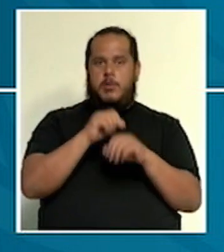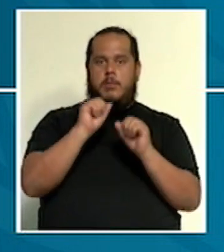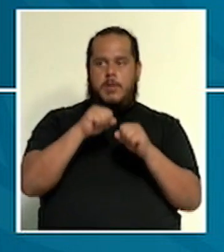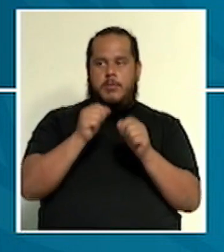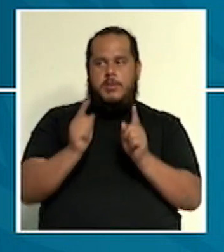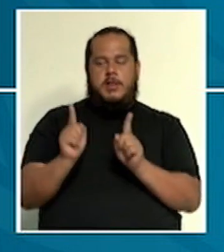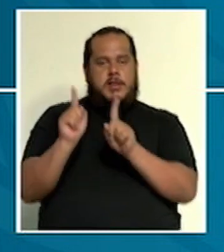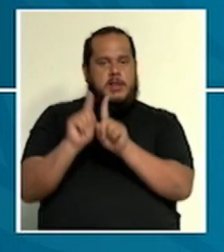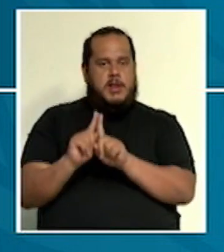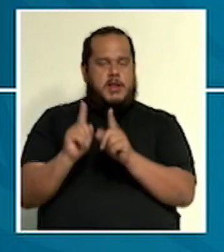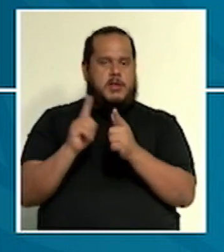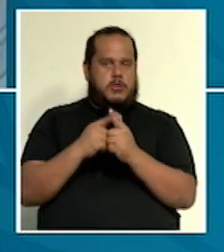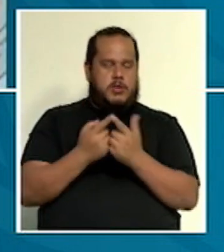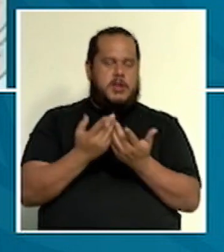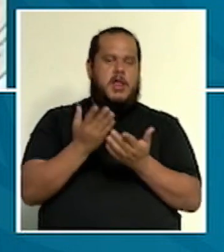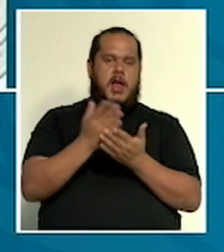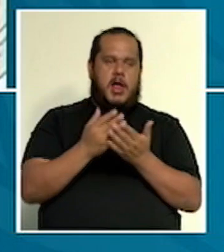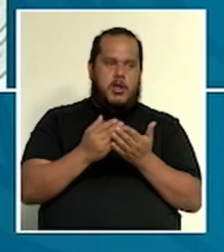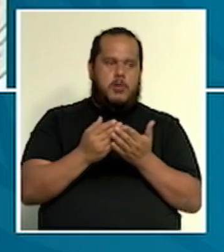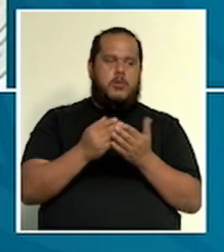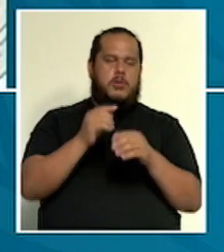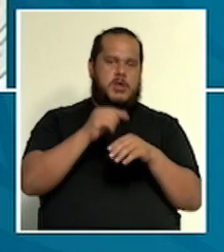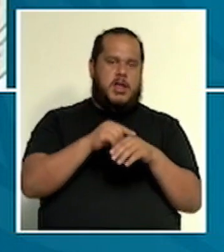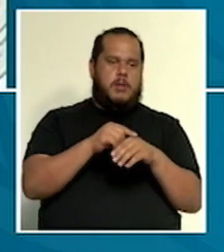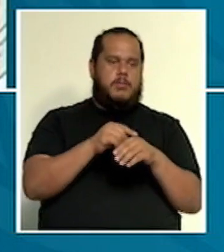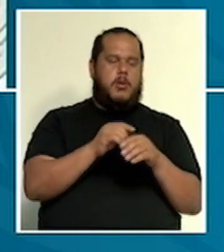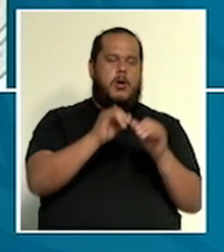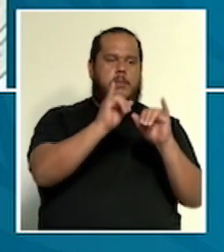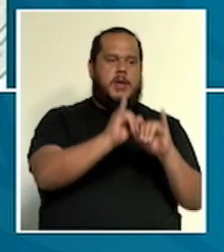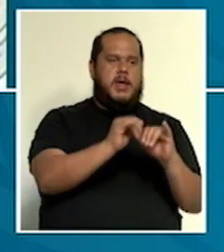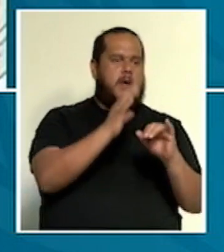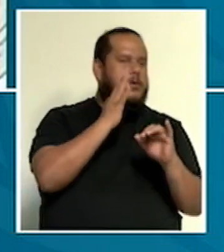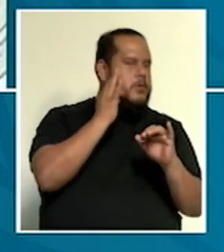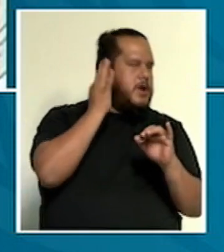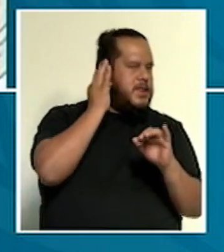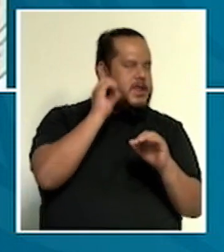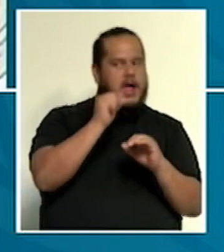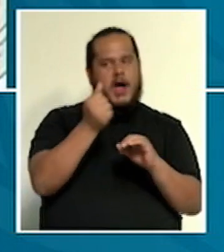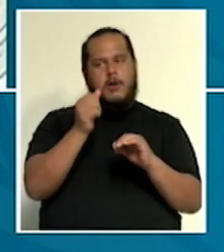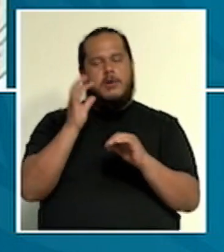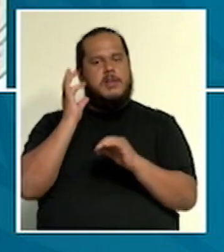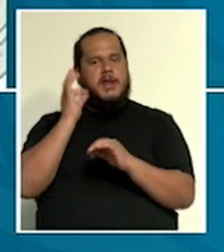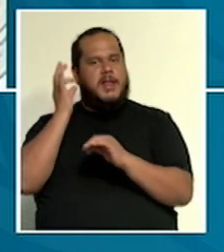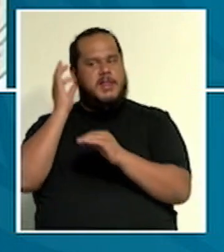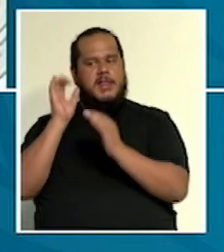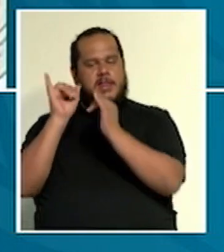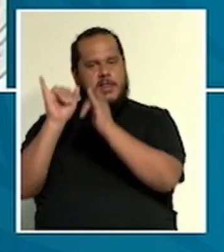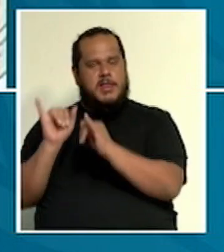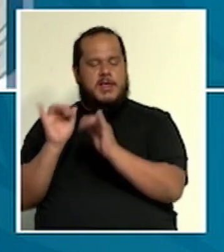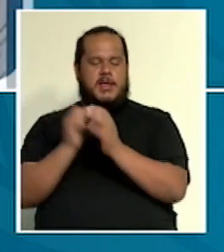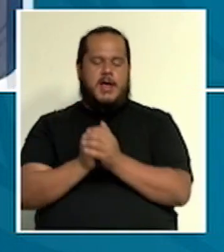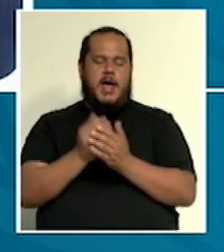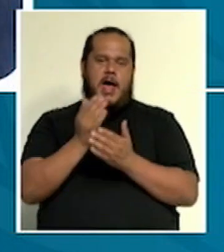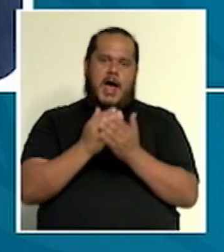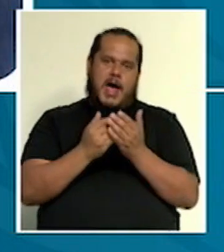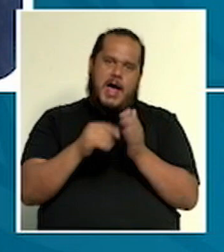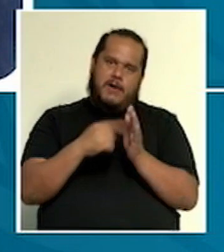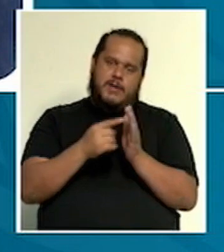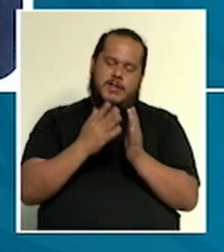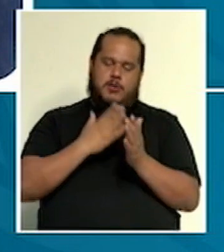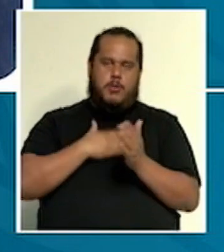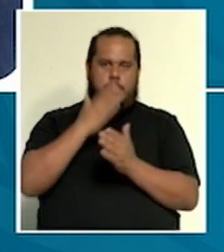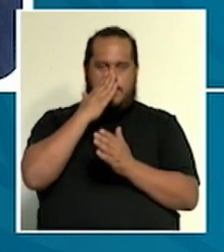lado, así que pasaba épocas con una tía, épocas con otra, épocas con mi madre, y posiblemente todo eso me